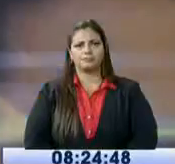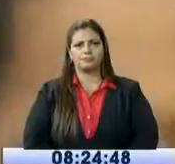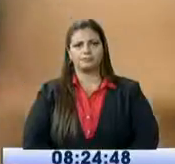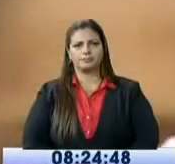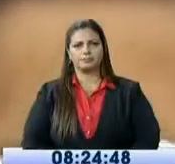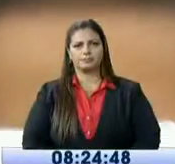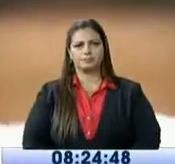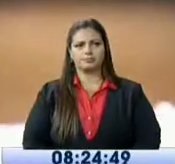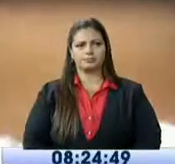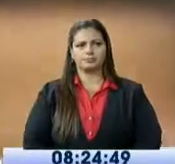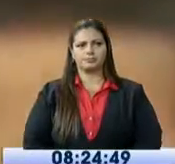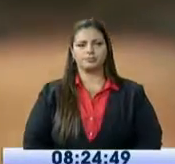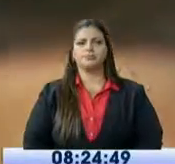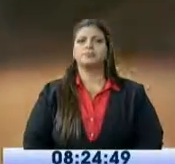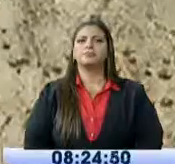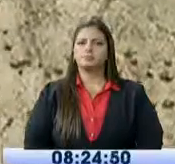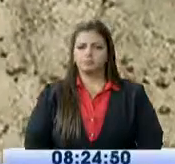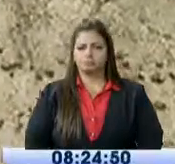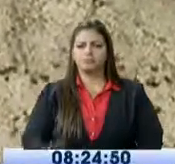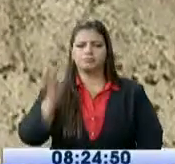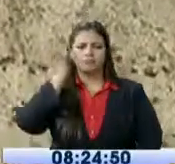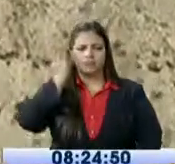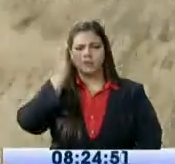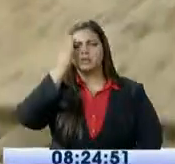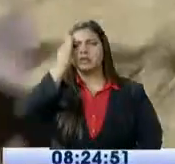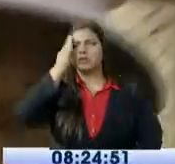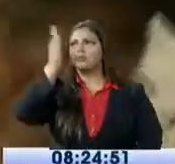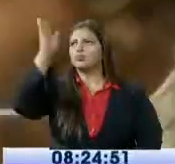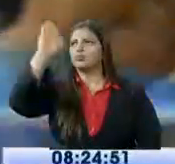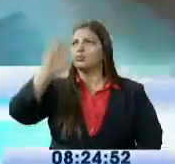0941-21-5204. Ella sabe que hay un Dios que no se